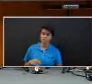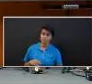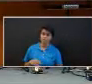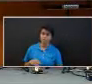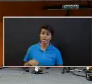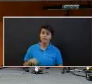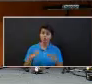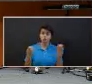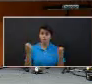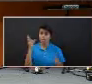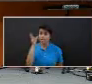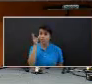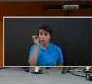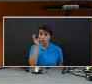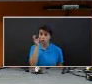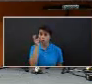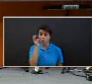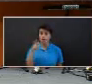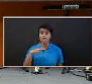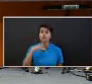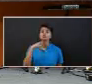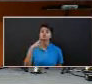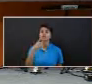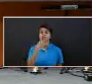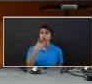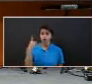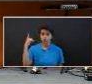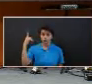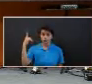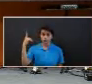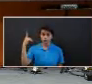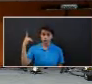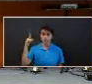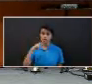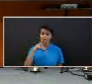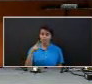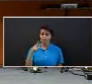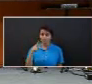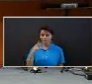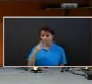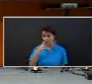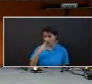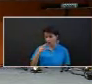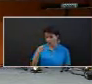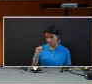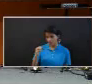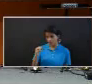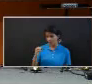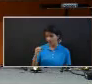Entonces oyó una voz de Dios, y le dijo: hijo,